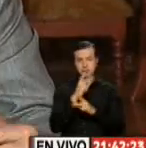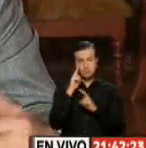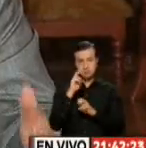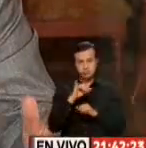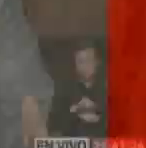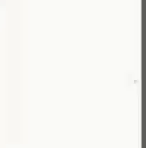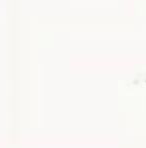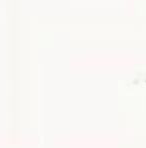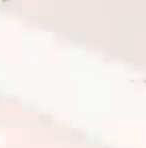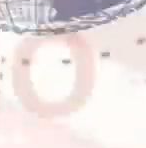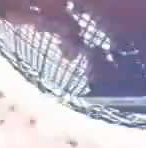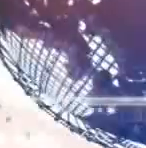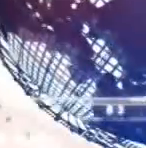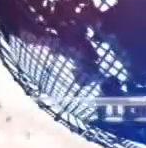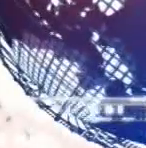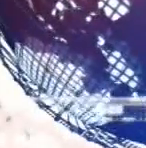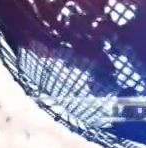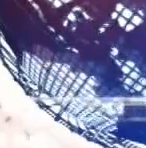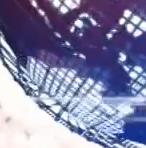investigando.